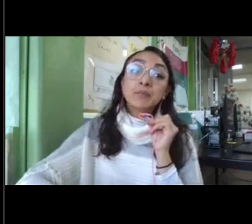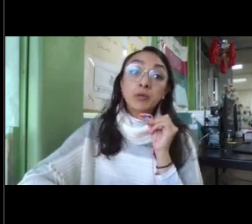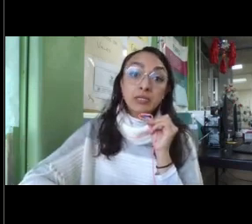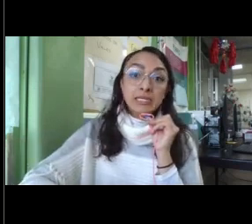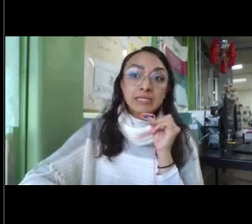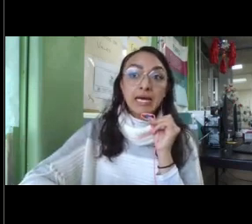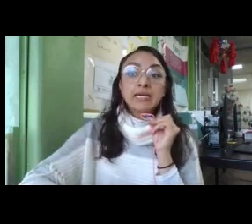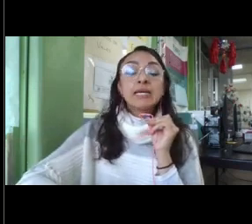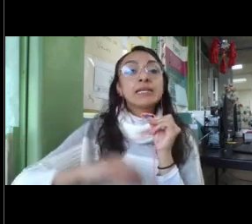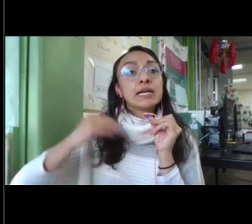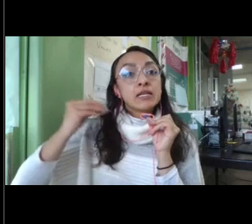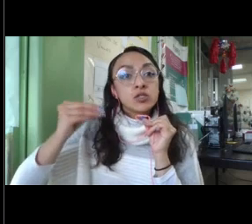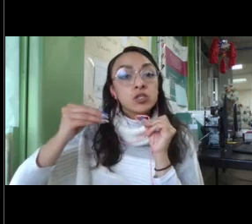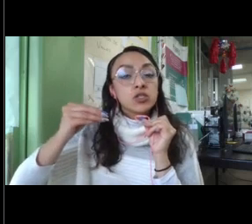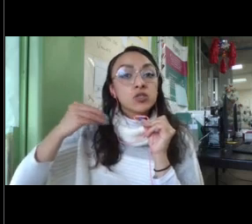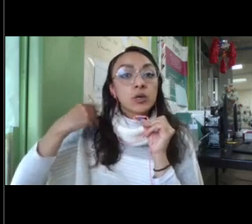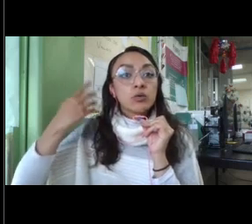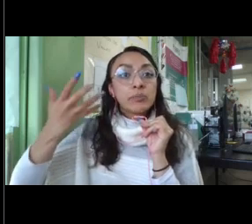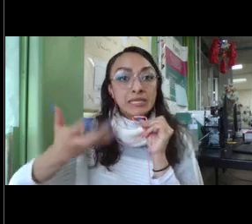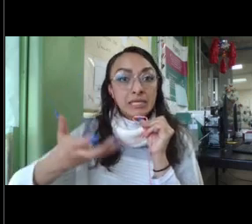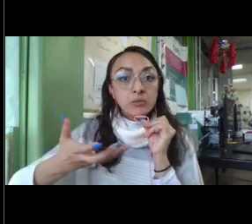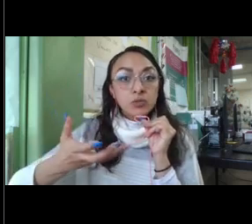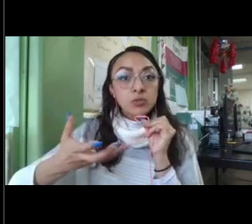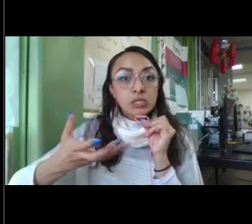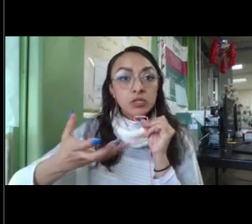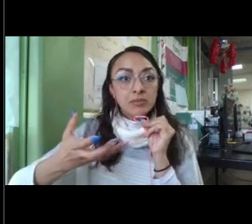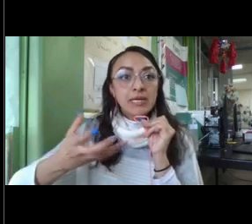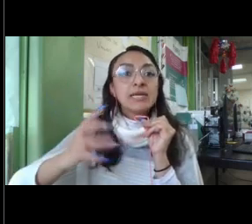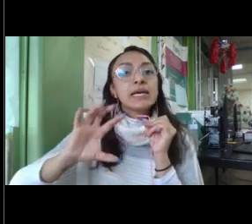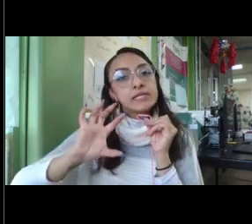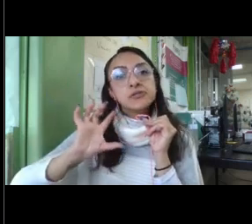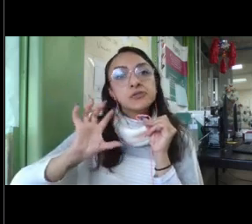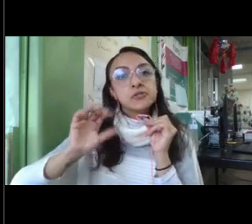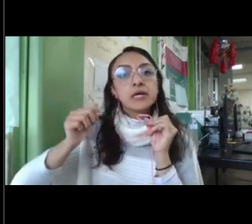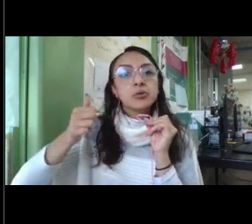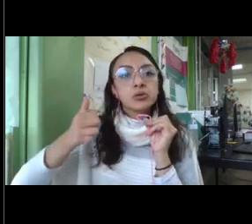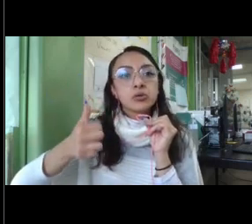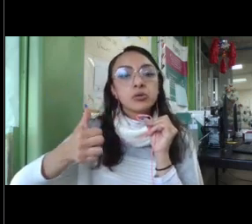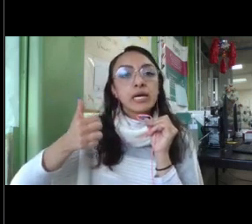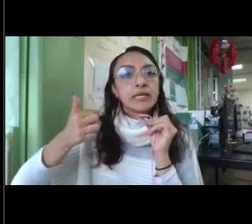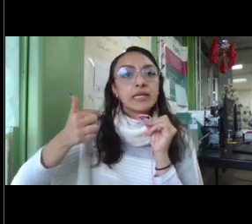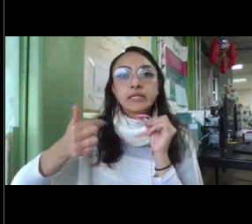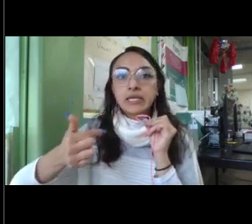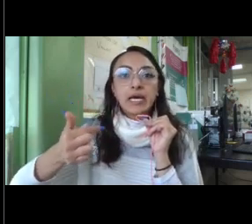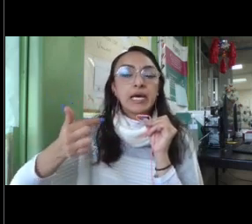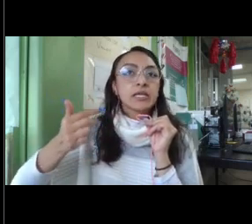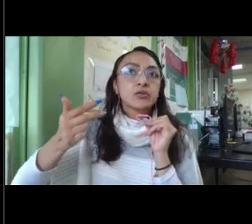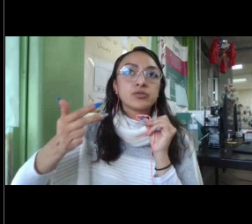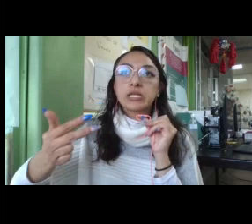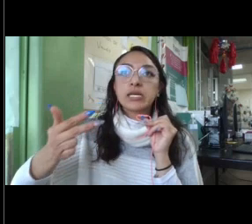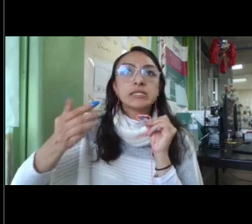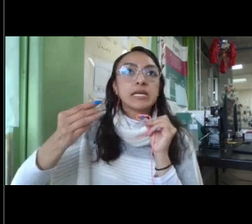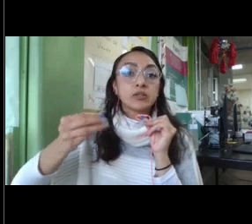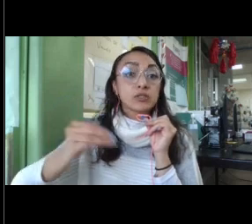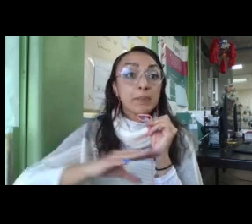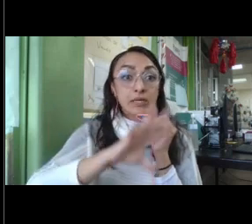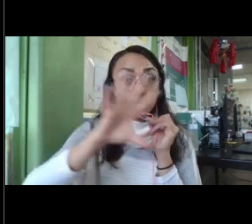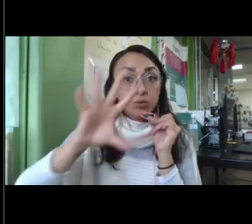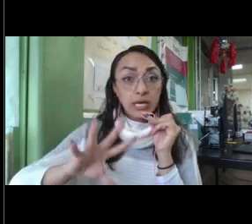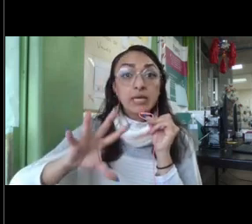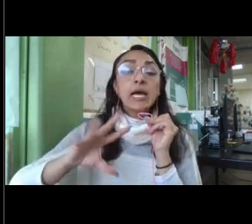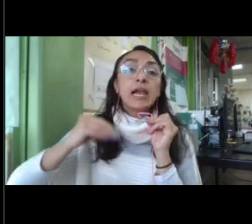ahí la importancia de que nosotros cuando aprendemos un idioma, eso nos da cultura, identidad, conciencia,